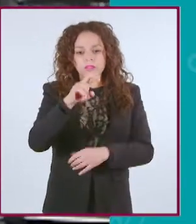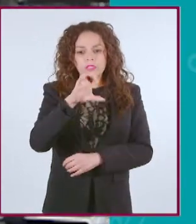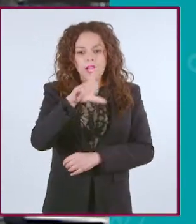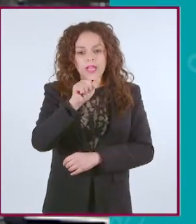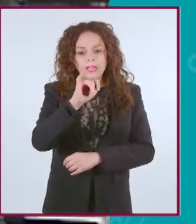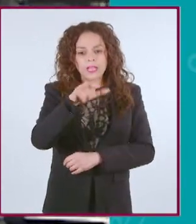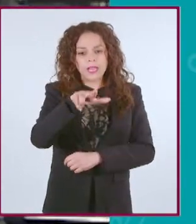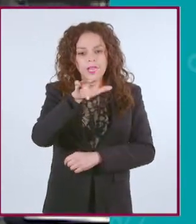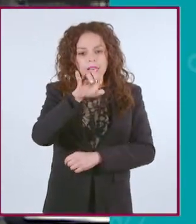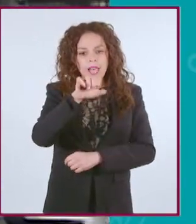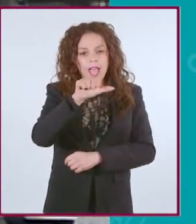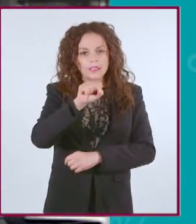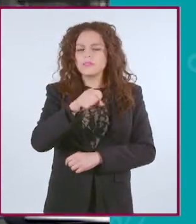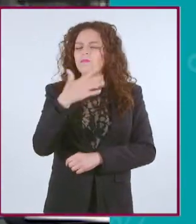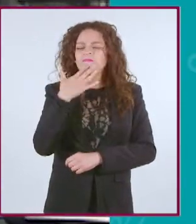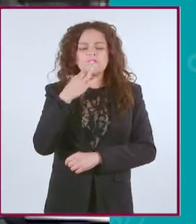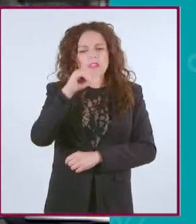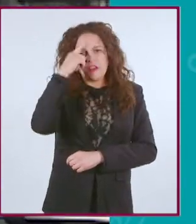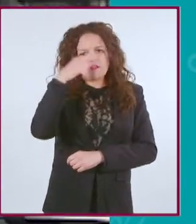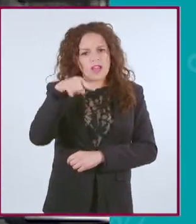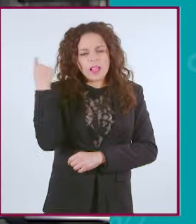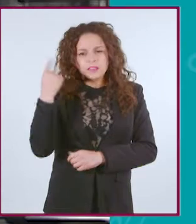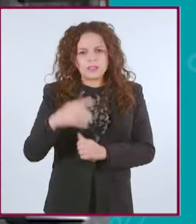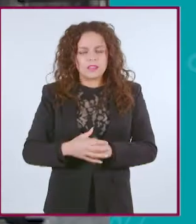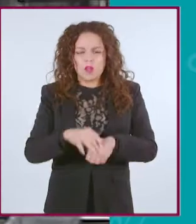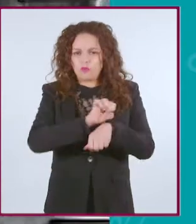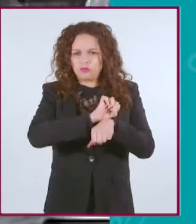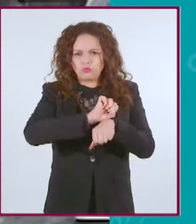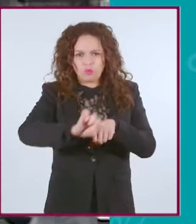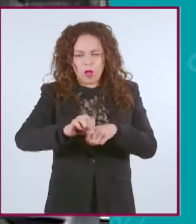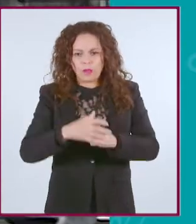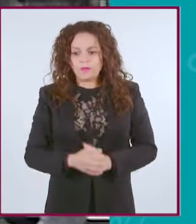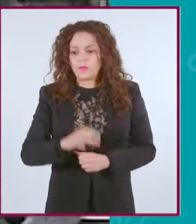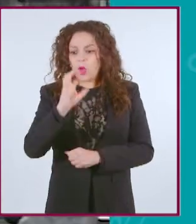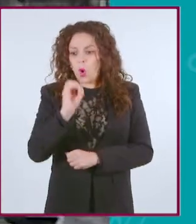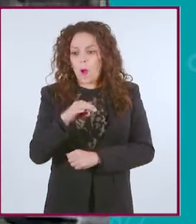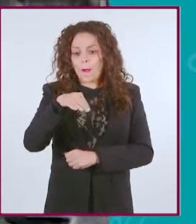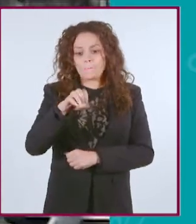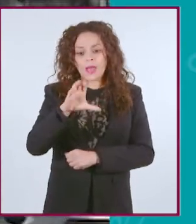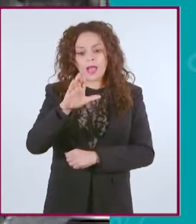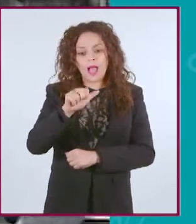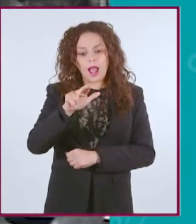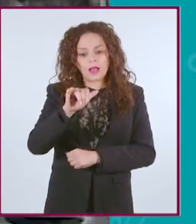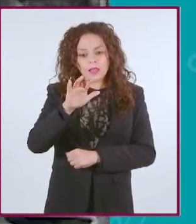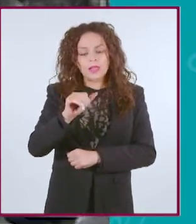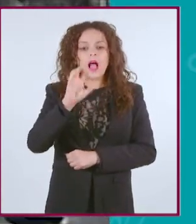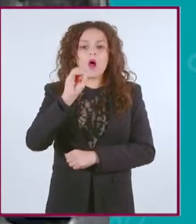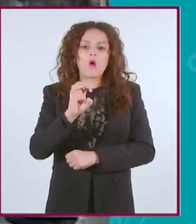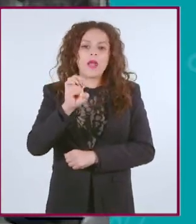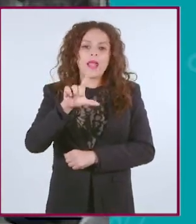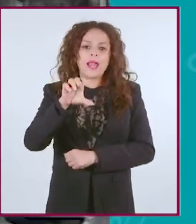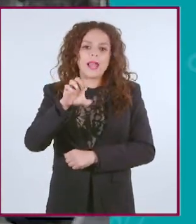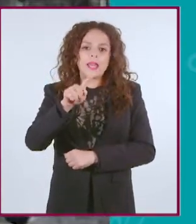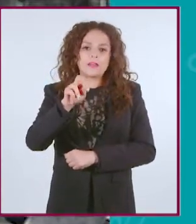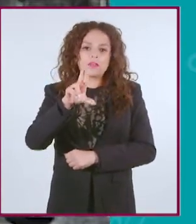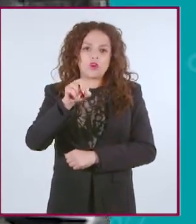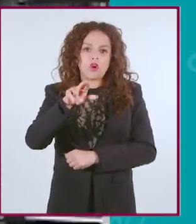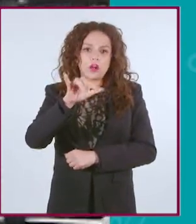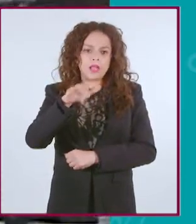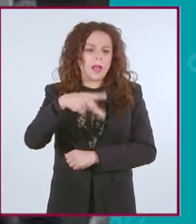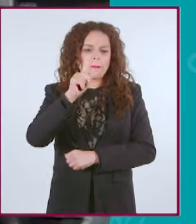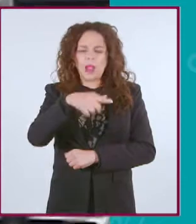tricotosas, sencillas o mecánicas o electrónicas, pero este es un artículo muy sencillo, este es